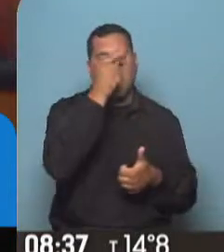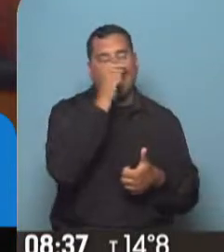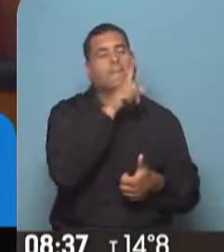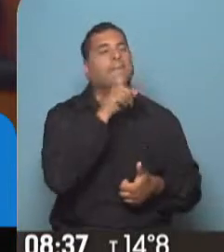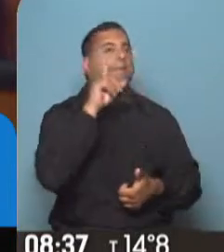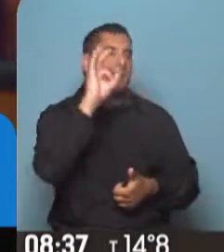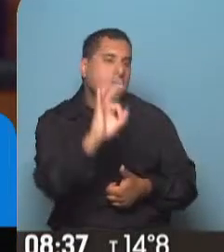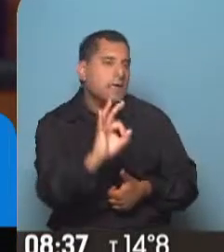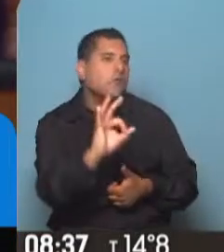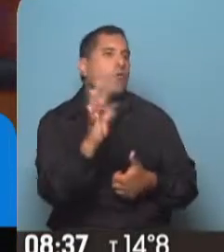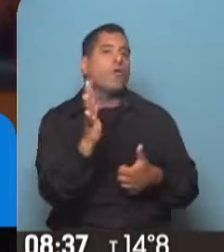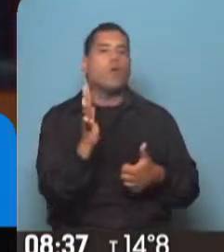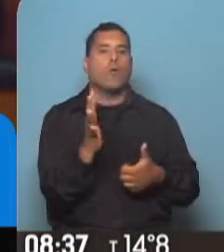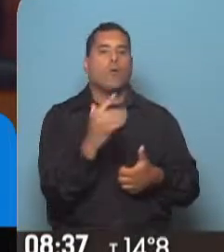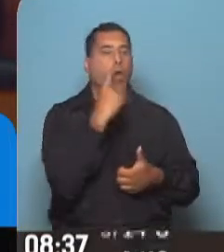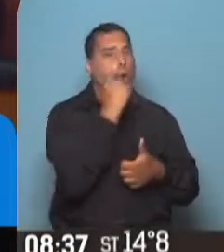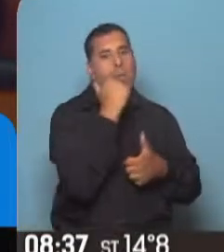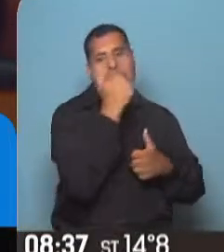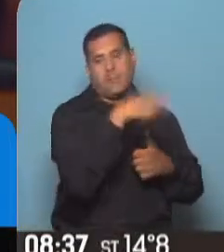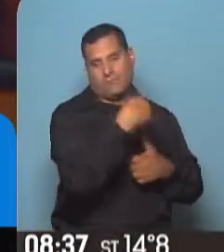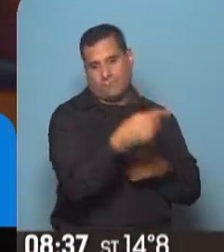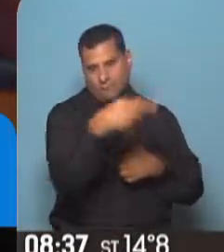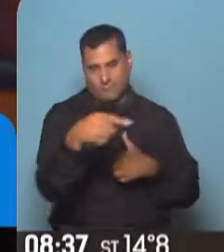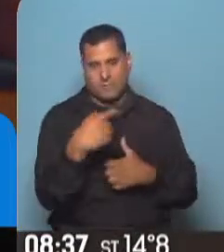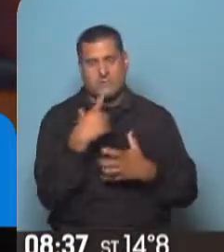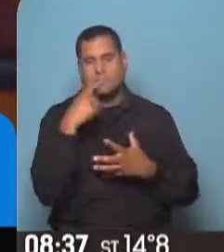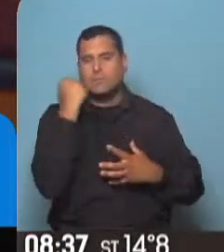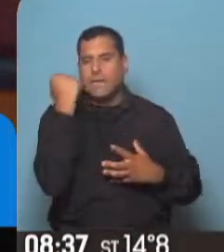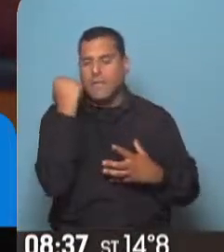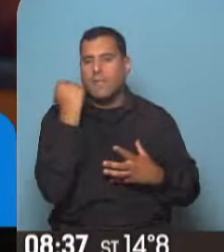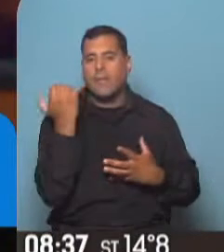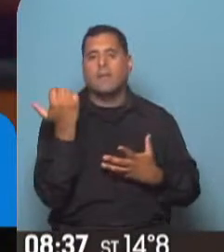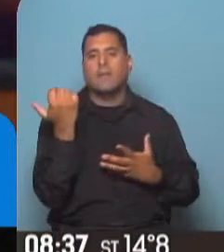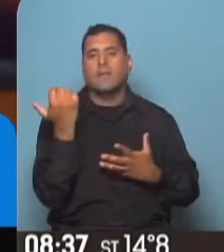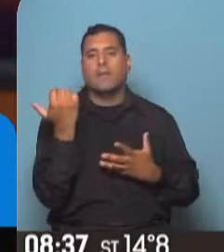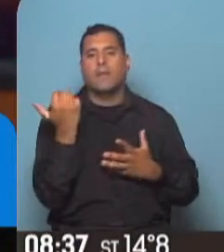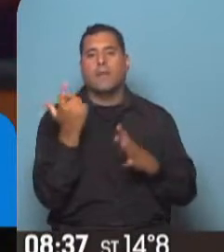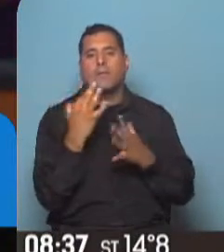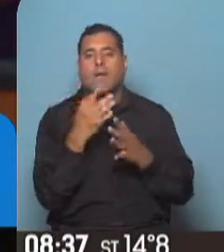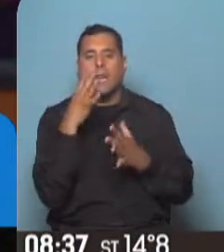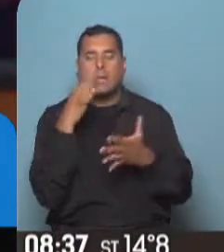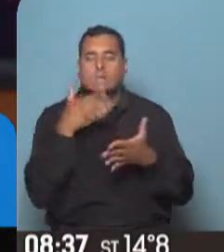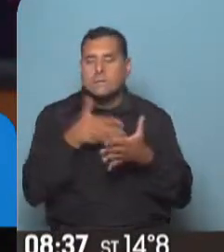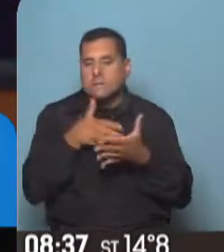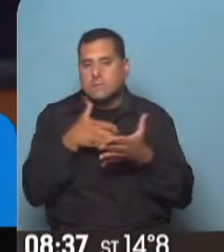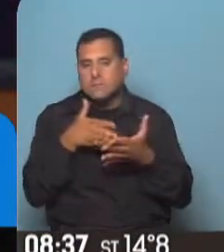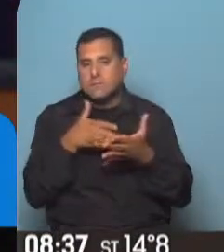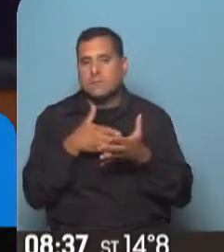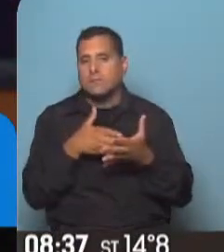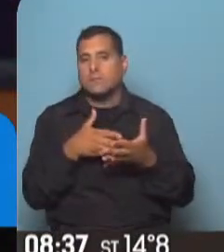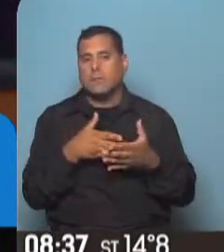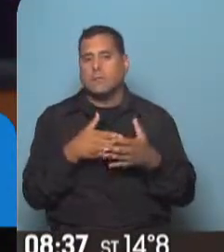tío y esto es sumamente importante también como cómo destrabar porque ahí es donde se ponen en juego